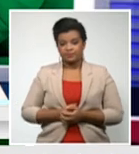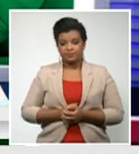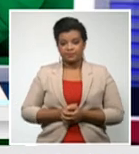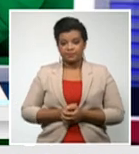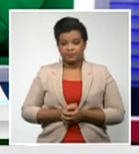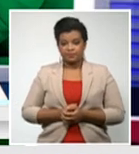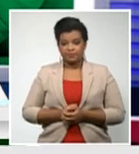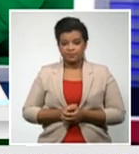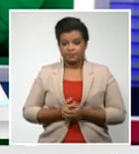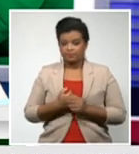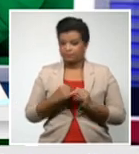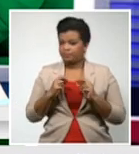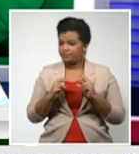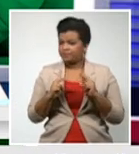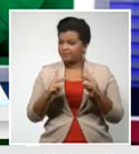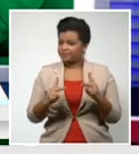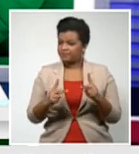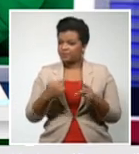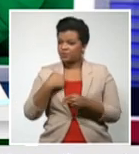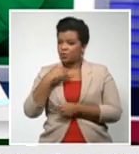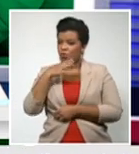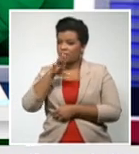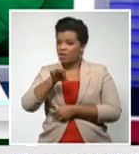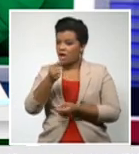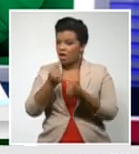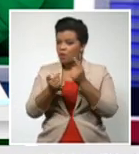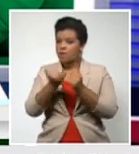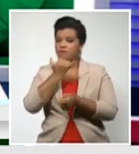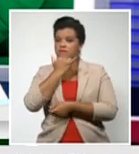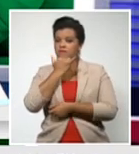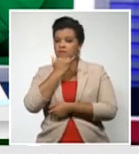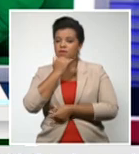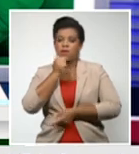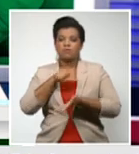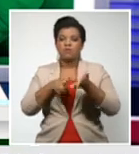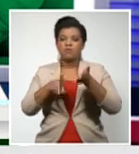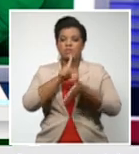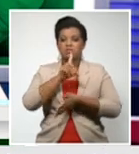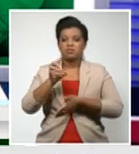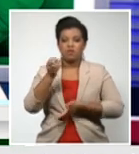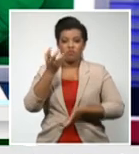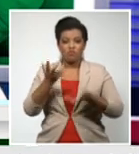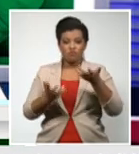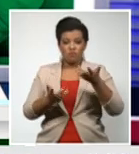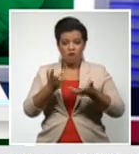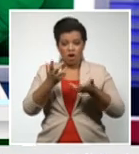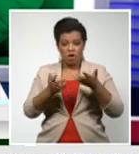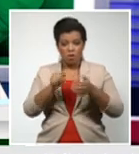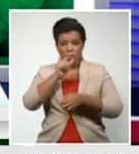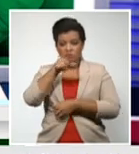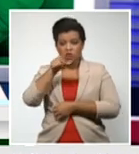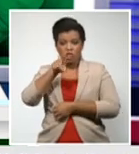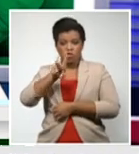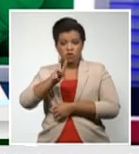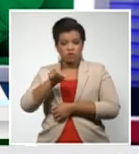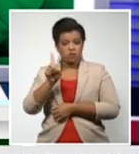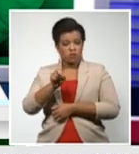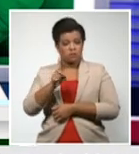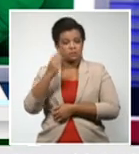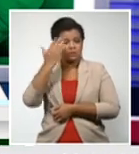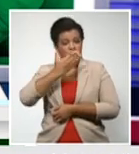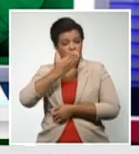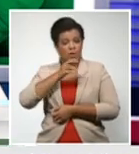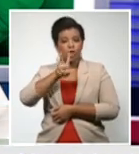Rectifico cuando dije Cienfuegos, que no son 12, son 2 casos